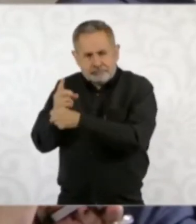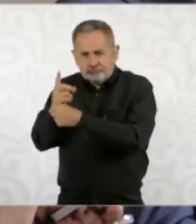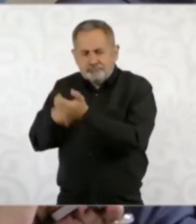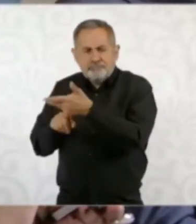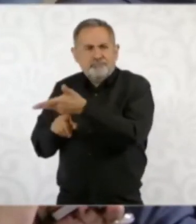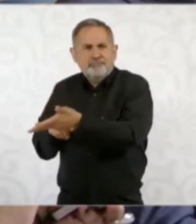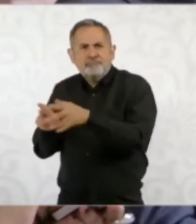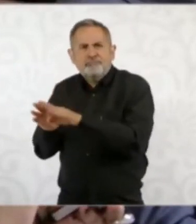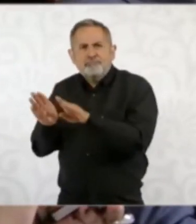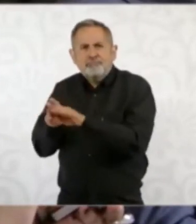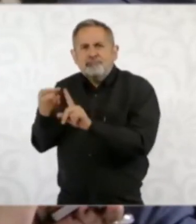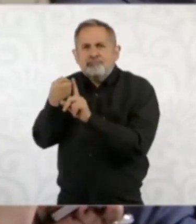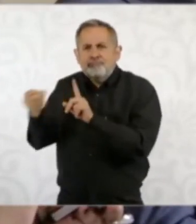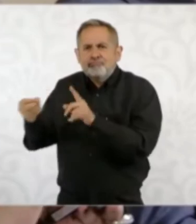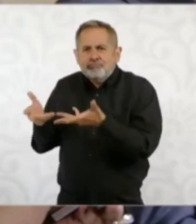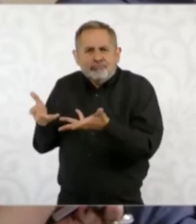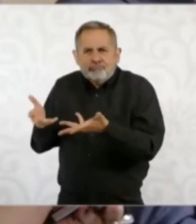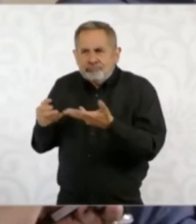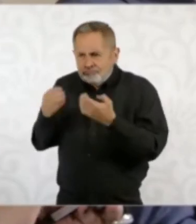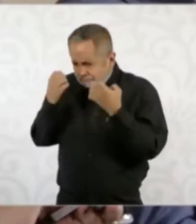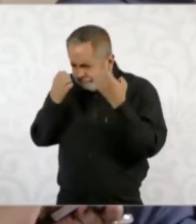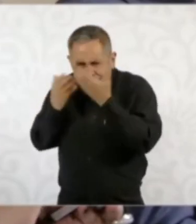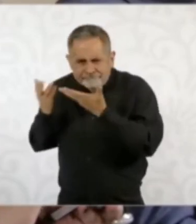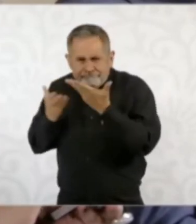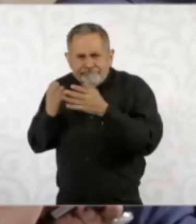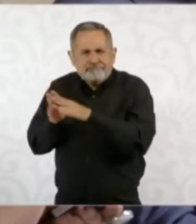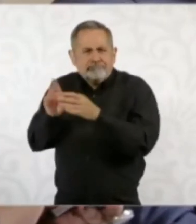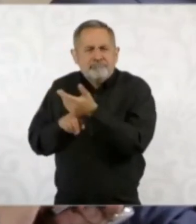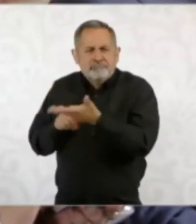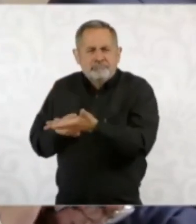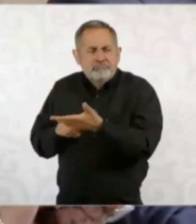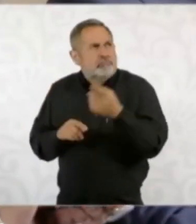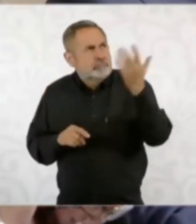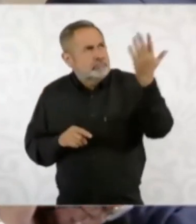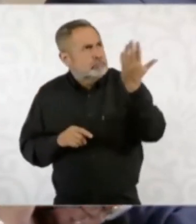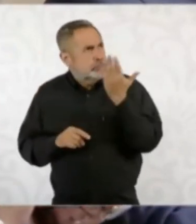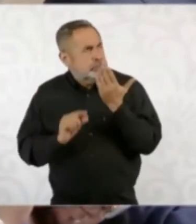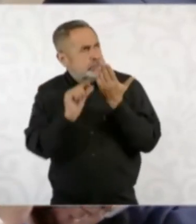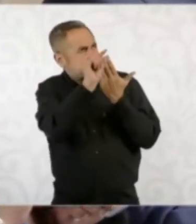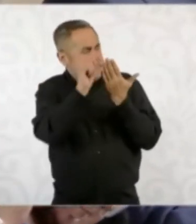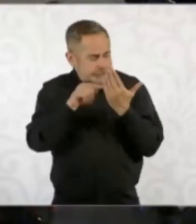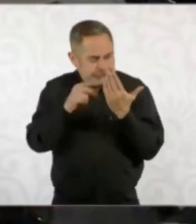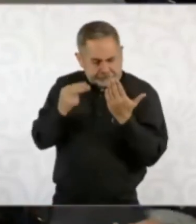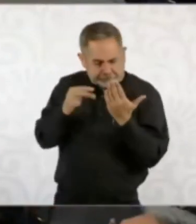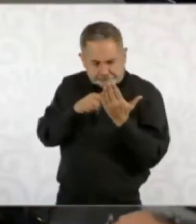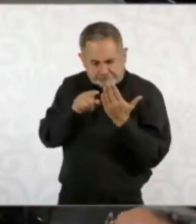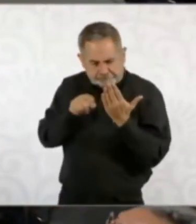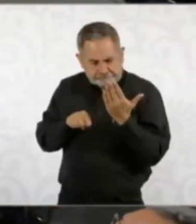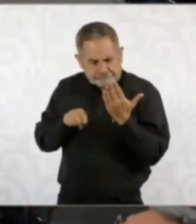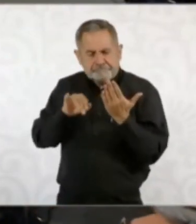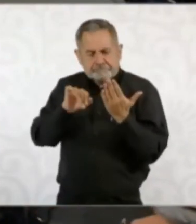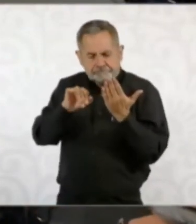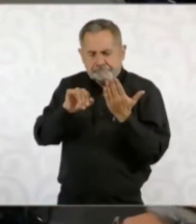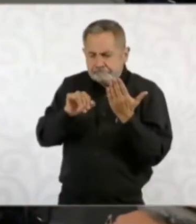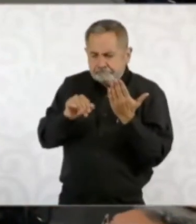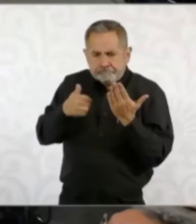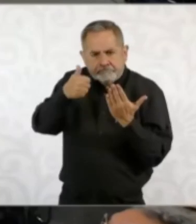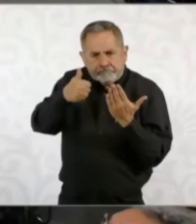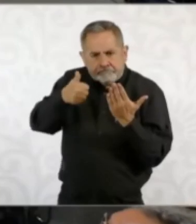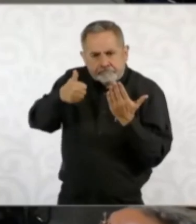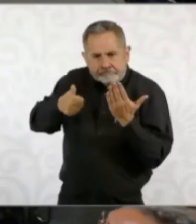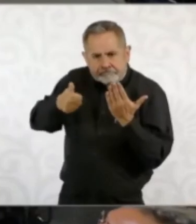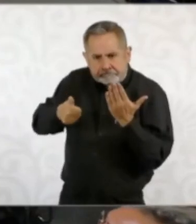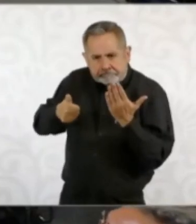gabinete estudia los nombres que le pide Estados Unidos, si se ve expediente por